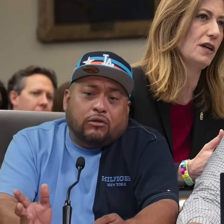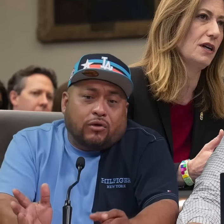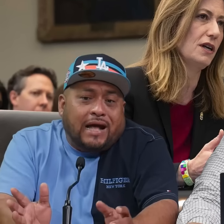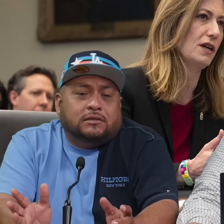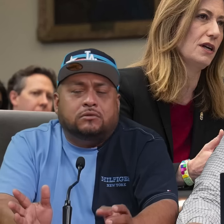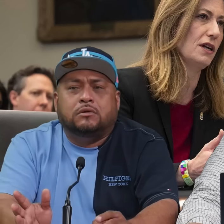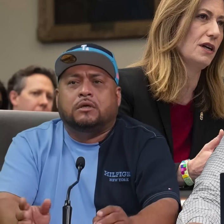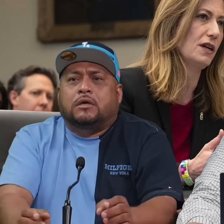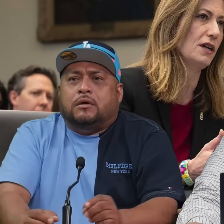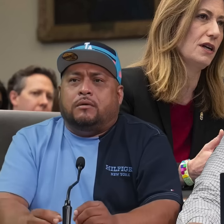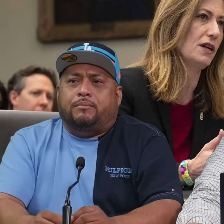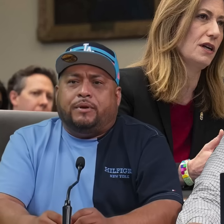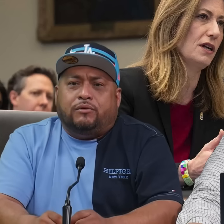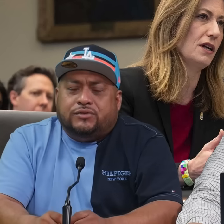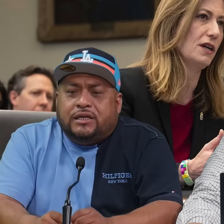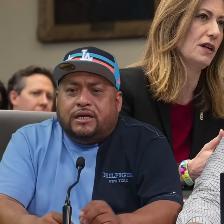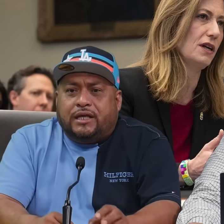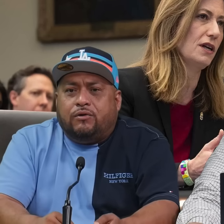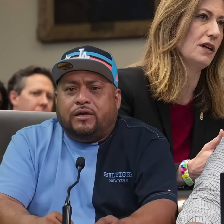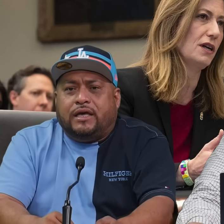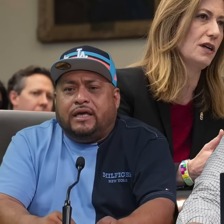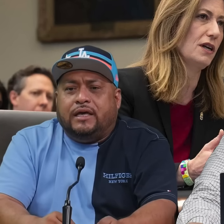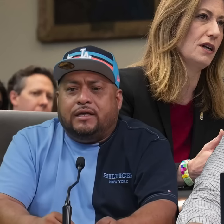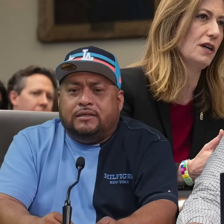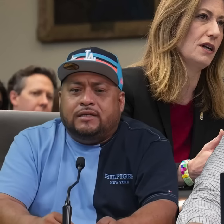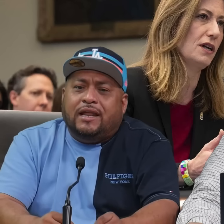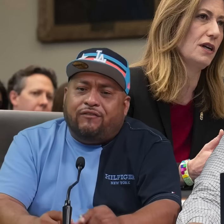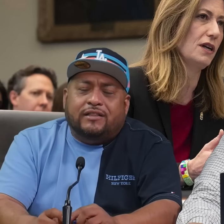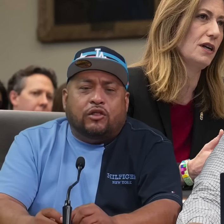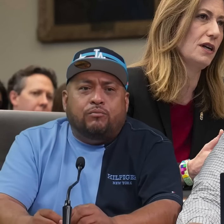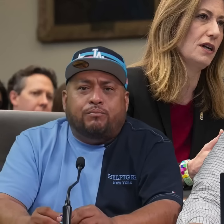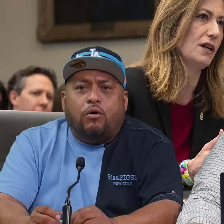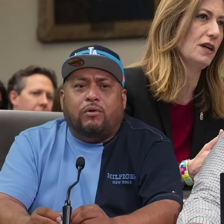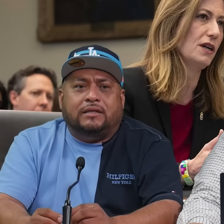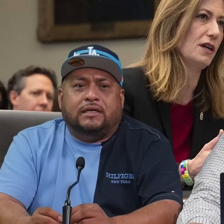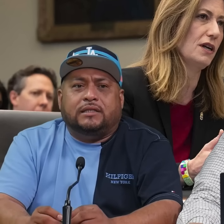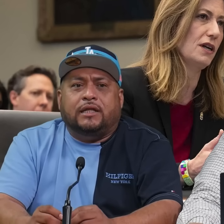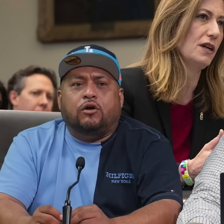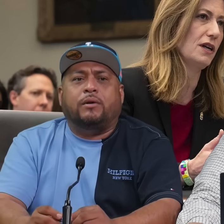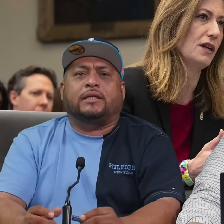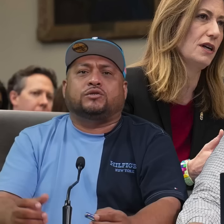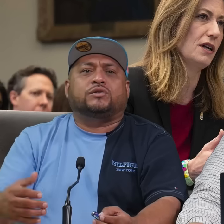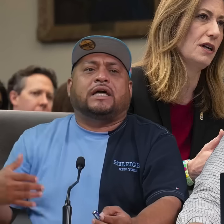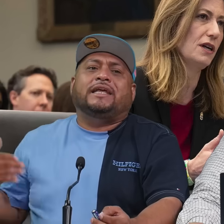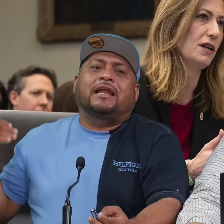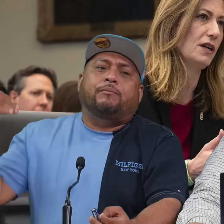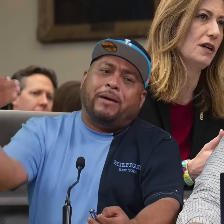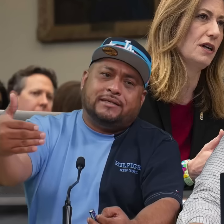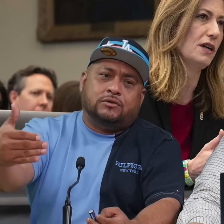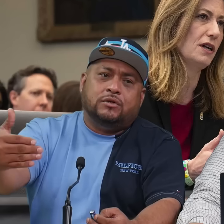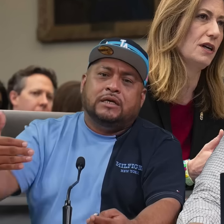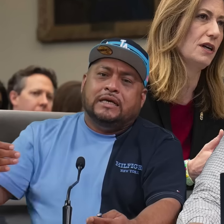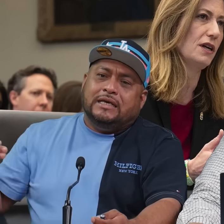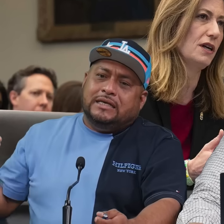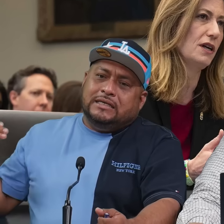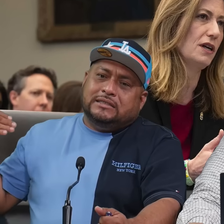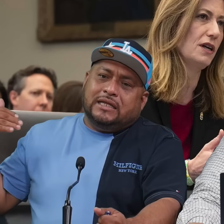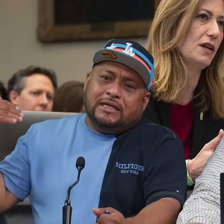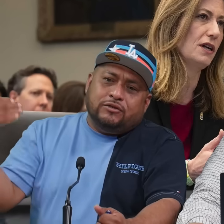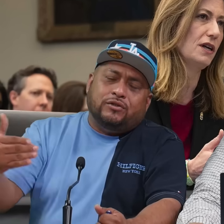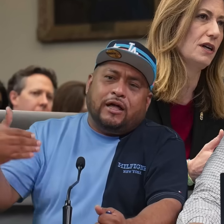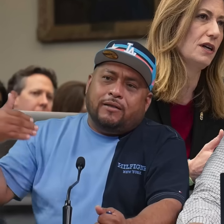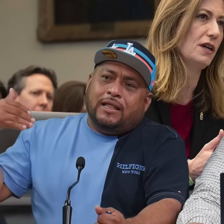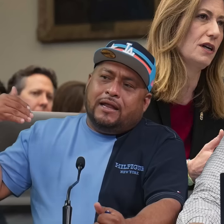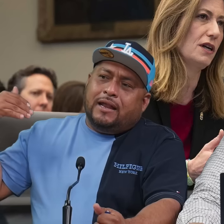en dado caso. Pero sí creo que sí le ha faltado un poco a la Secretaría de Gobernación salir al paso y